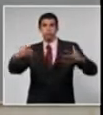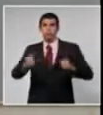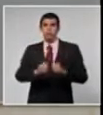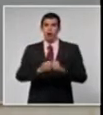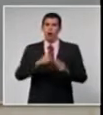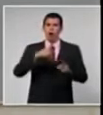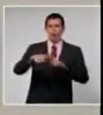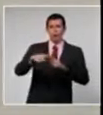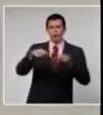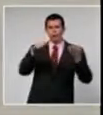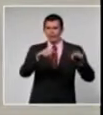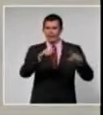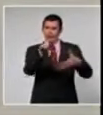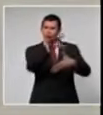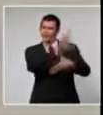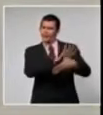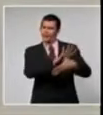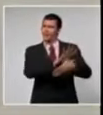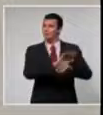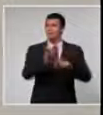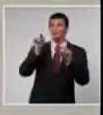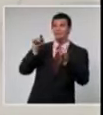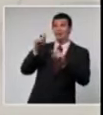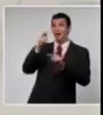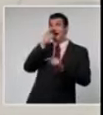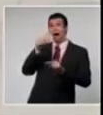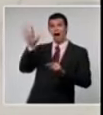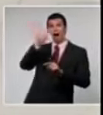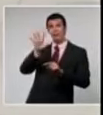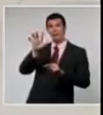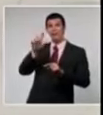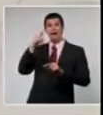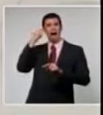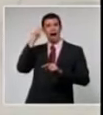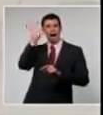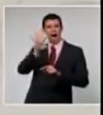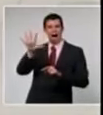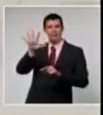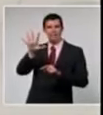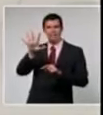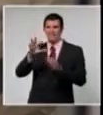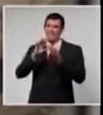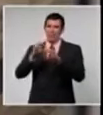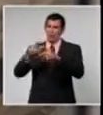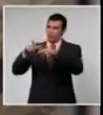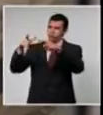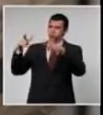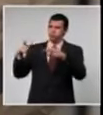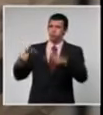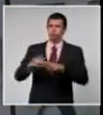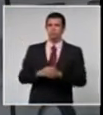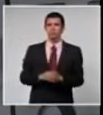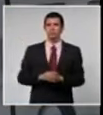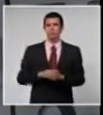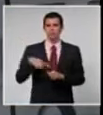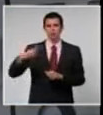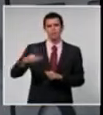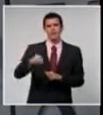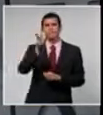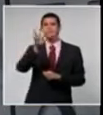y África. Estados Unidos, con 3,5 millones de casos y más de 135.000 fallecidos, no da señales